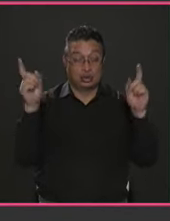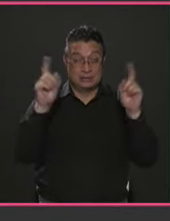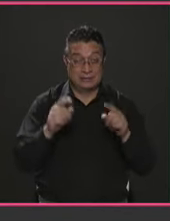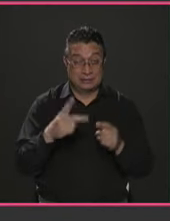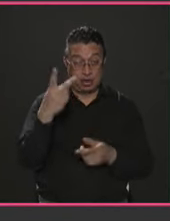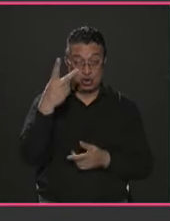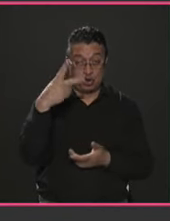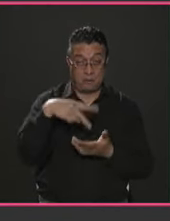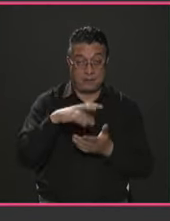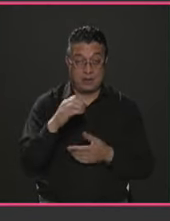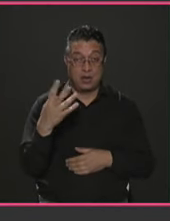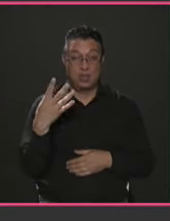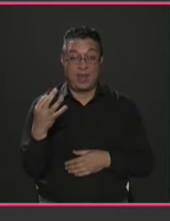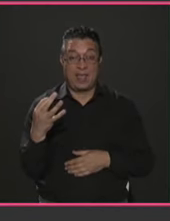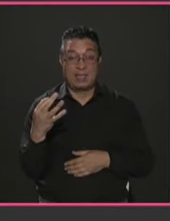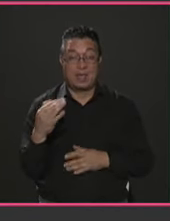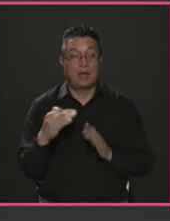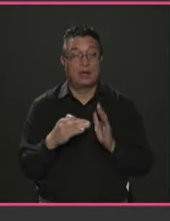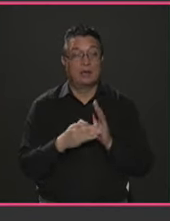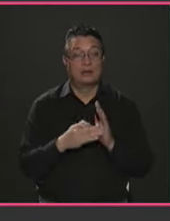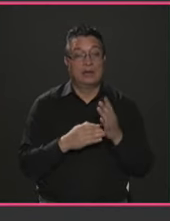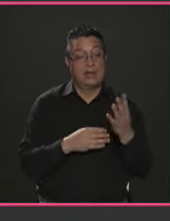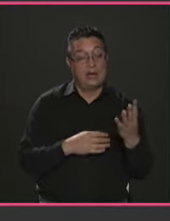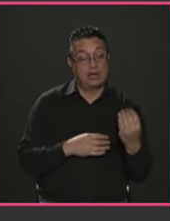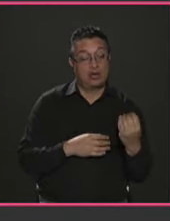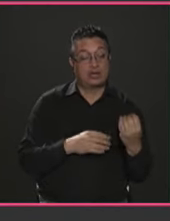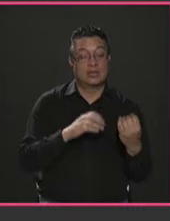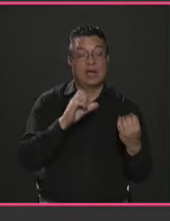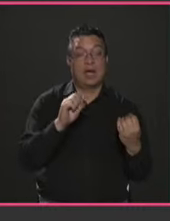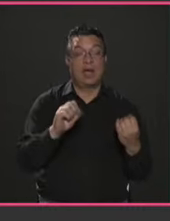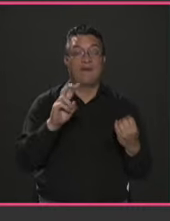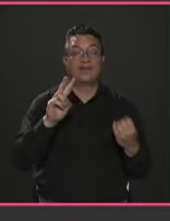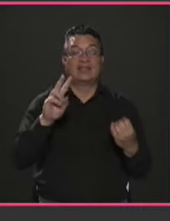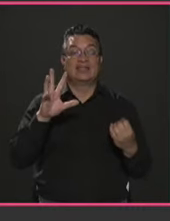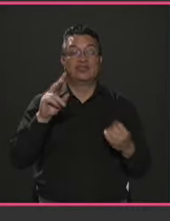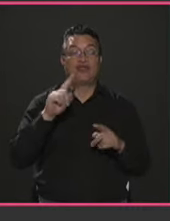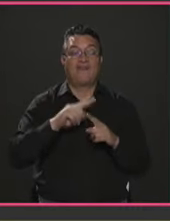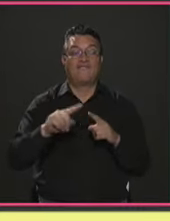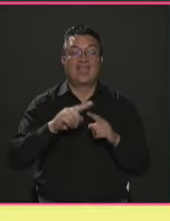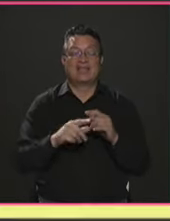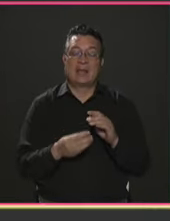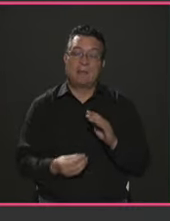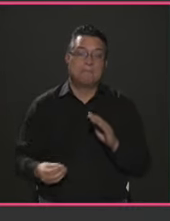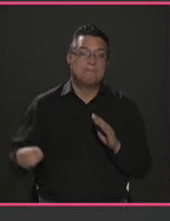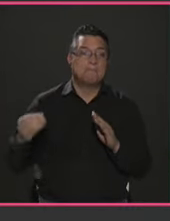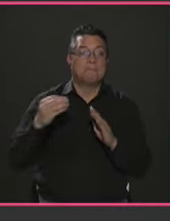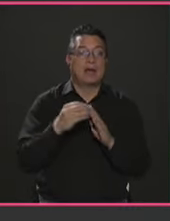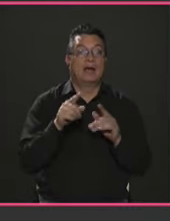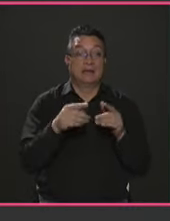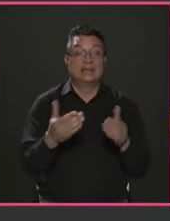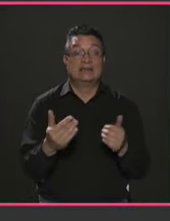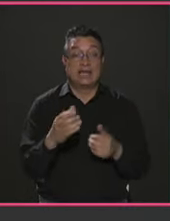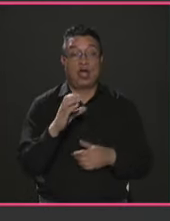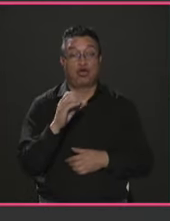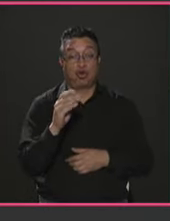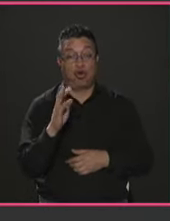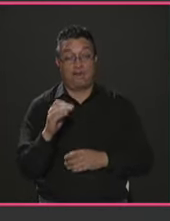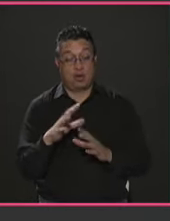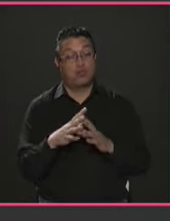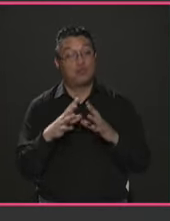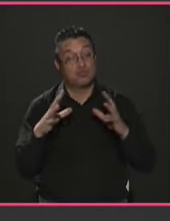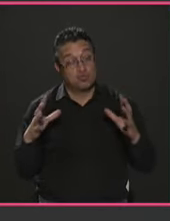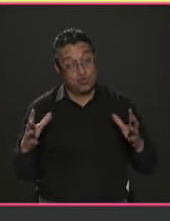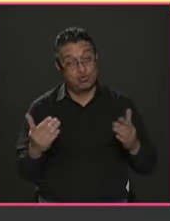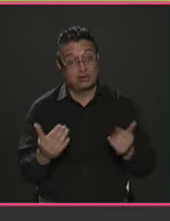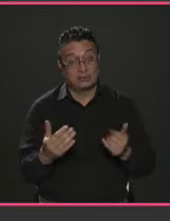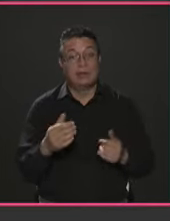2040 van a subir entre 14 y 25 veces y eso requiere cobre mucho